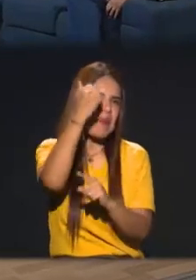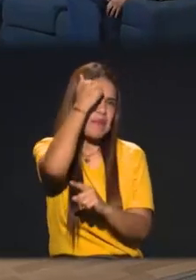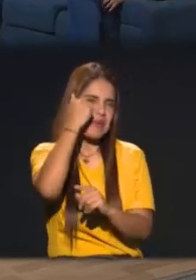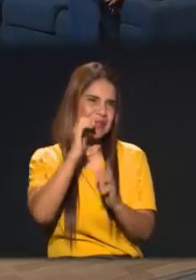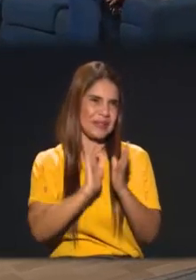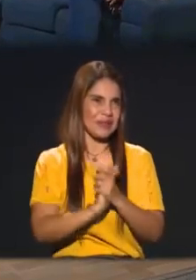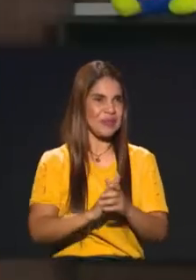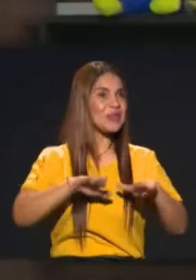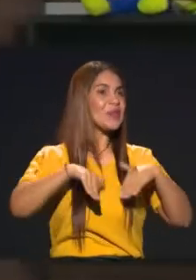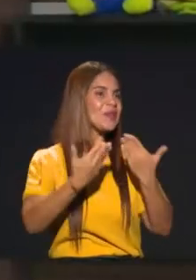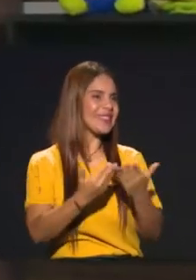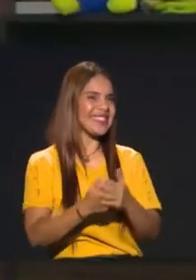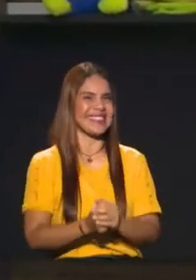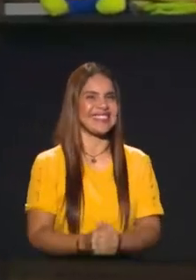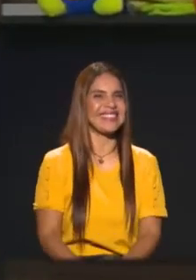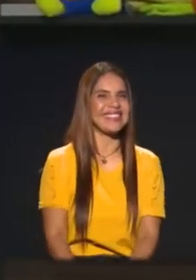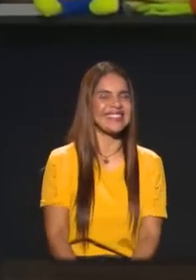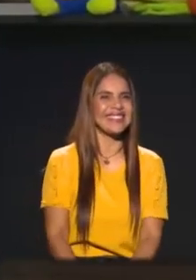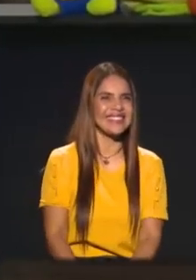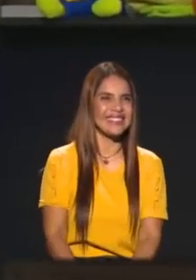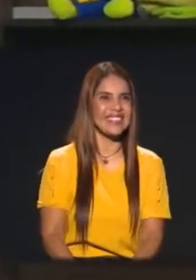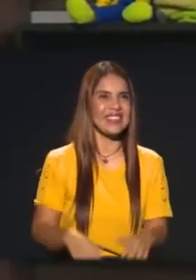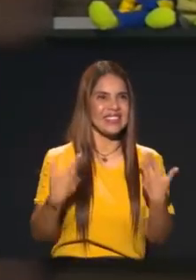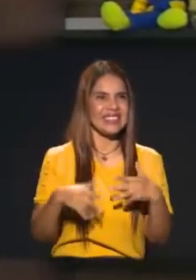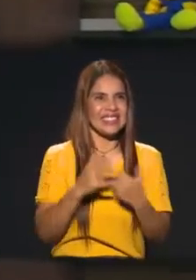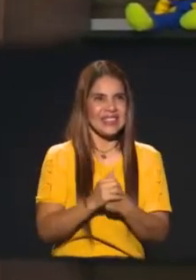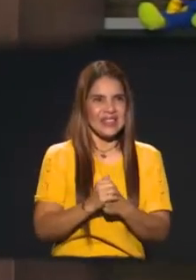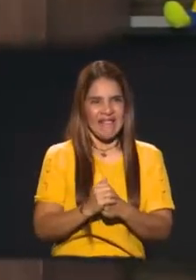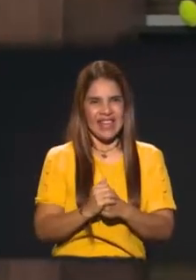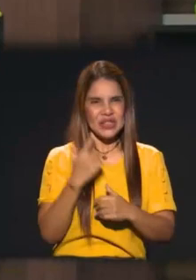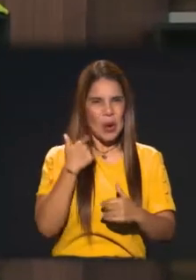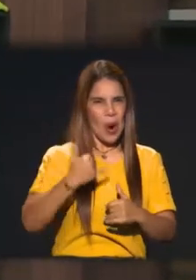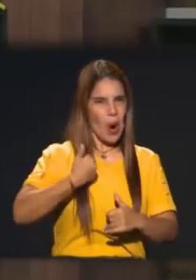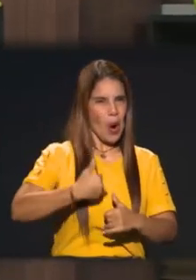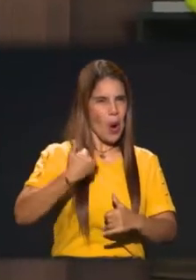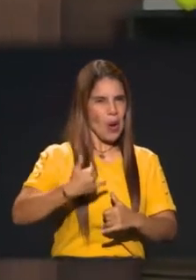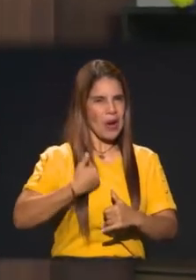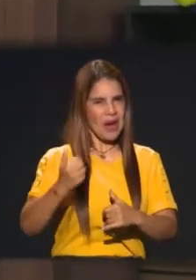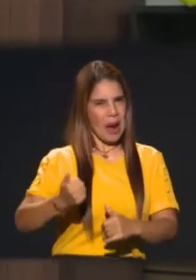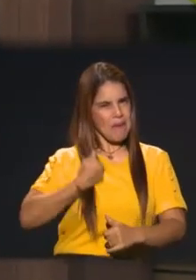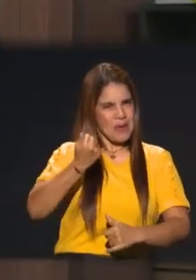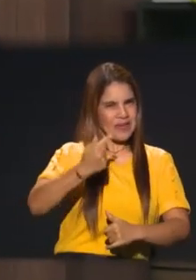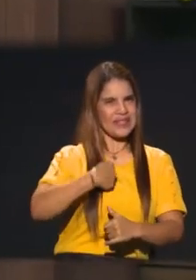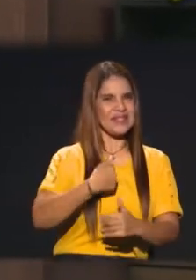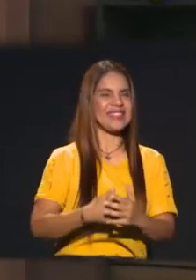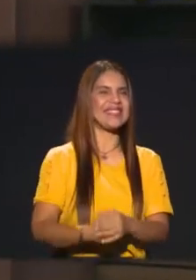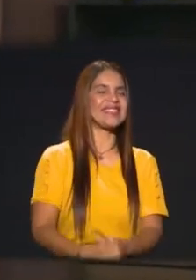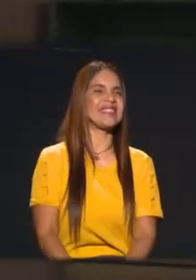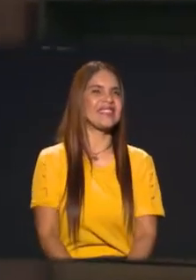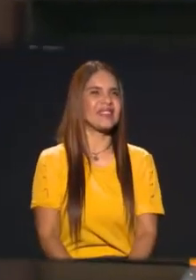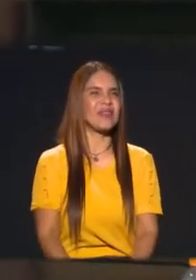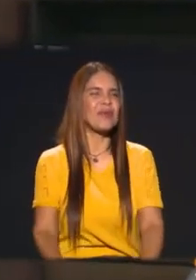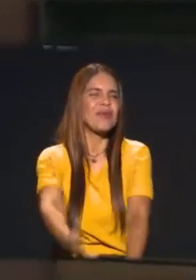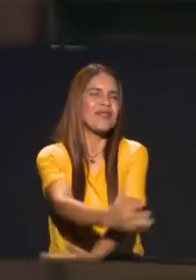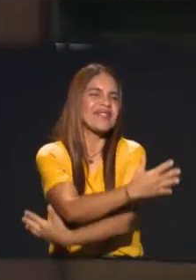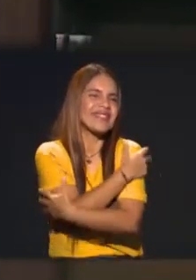Cosiaca, ¿cómo estás? Ah, como le llegó el colágeno para el Día del Maestro. a que lo aprovechen. Dame un